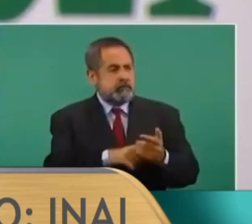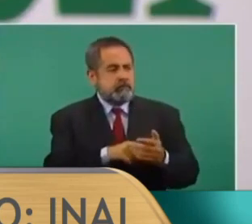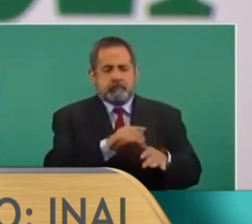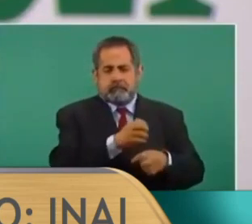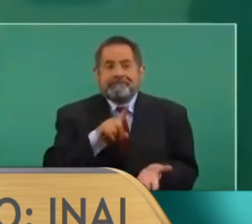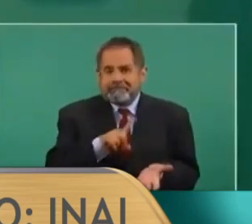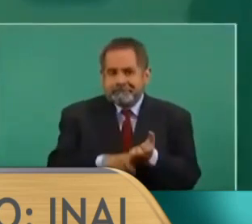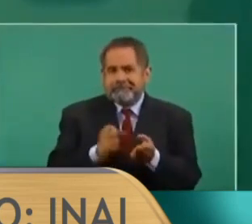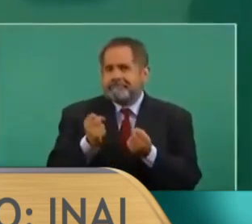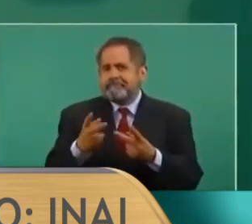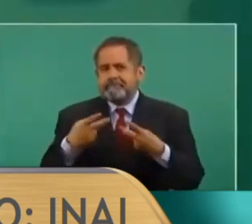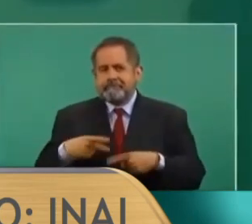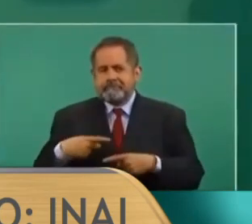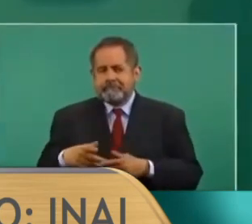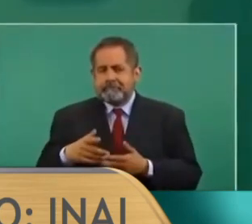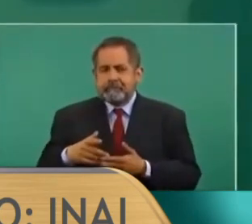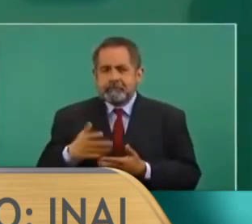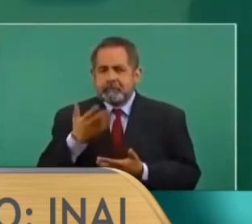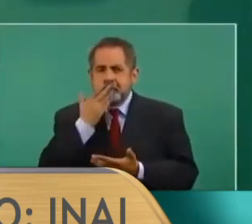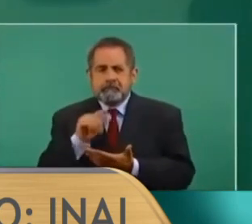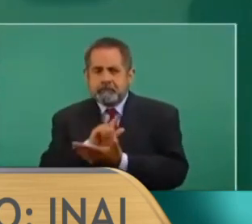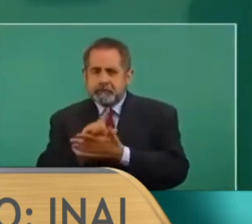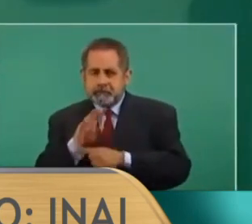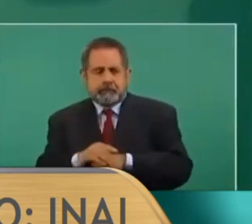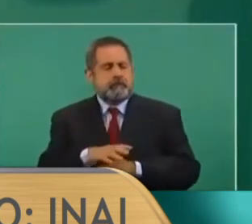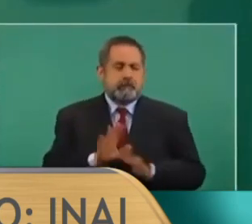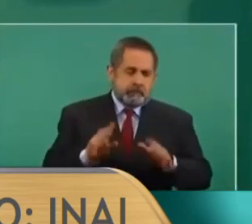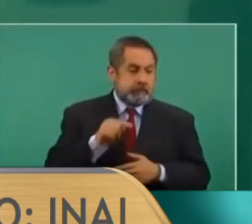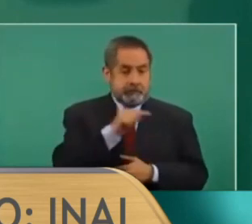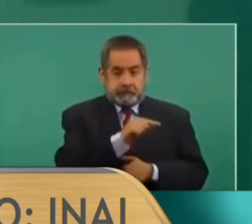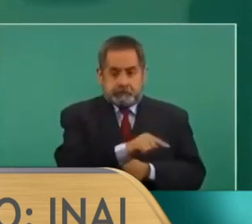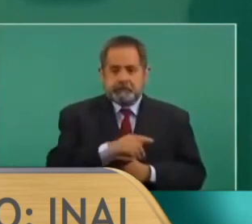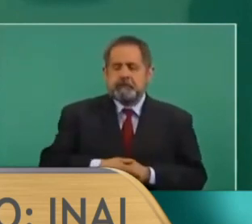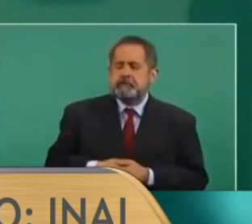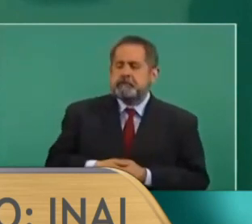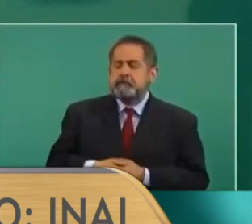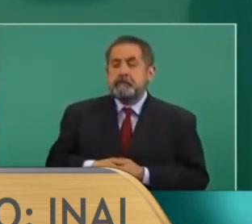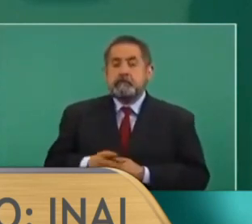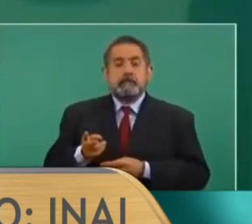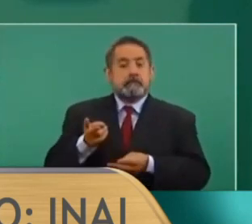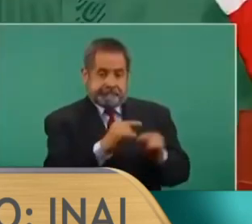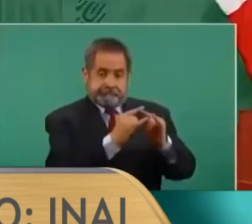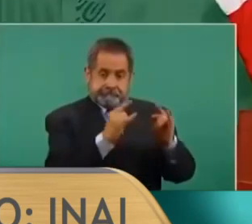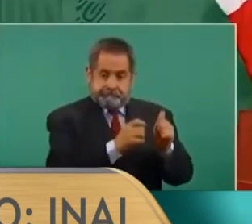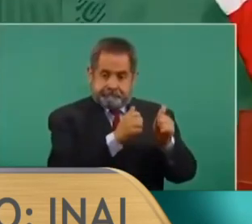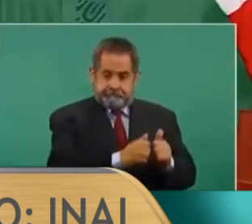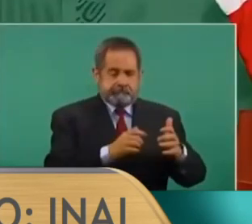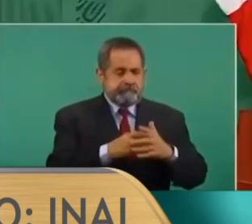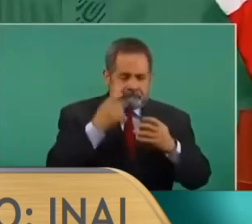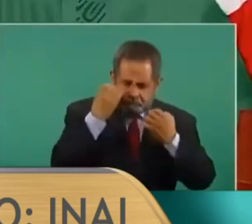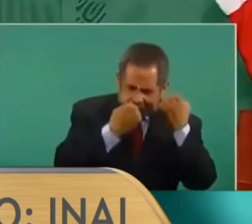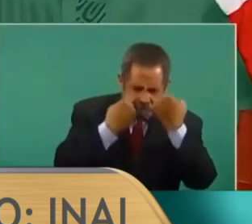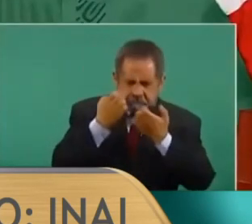el informe sobre el hackeo que sufrió la semana pasada por parte de un grupo denominado guacamaya liks el organismo acusó